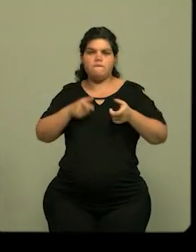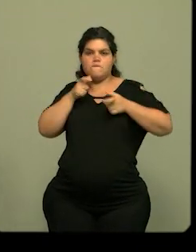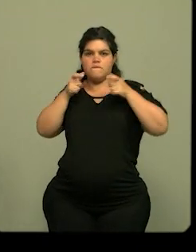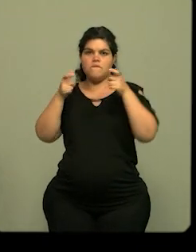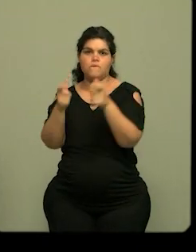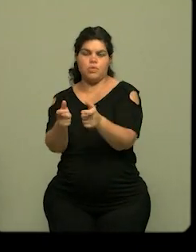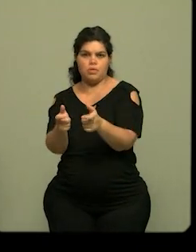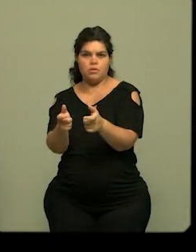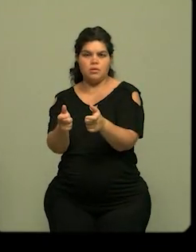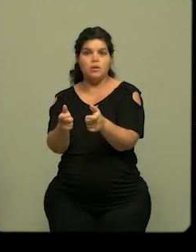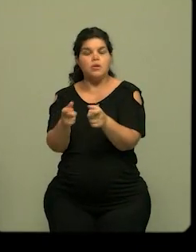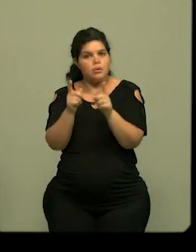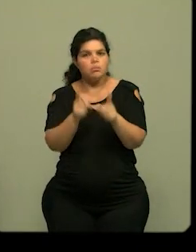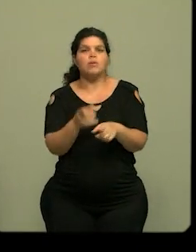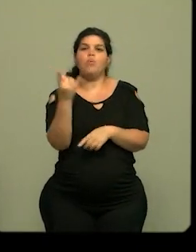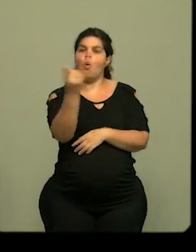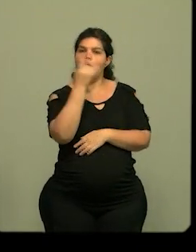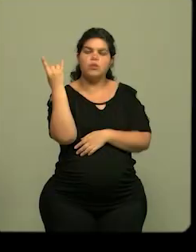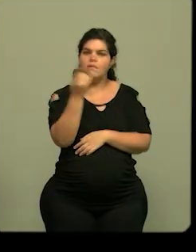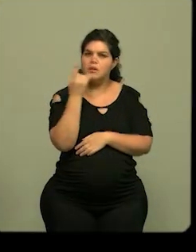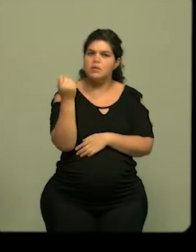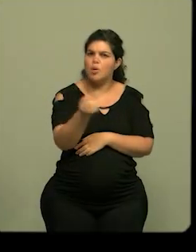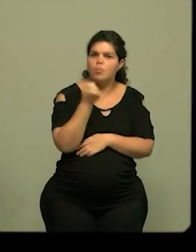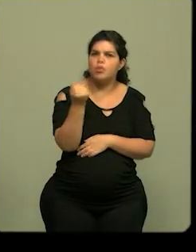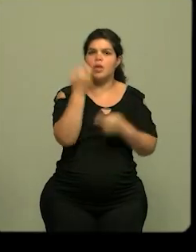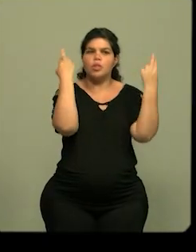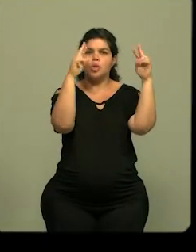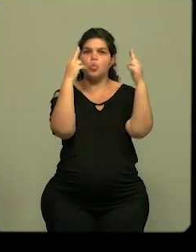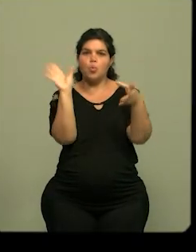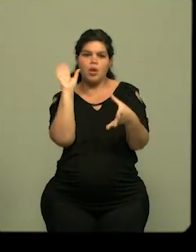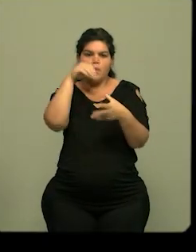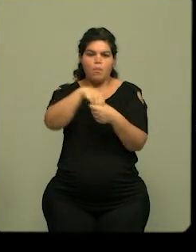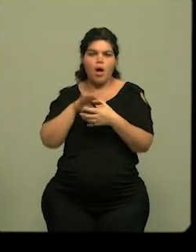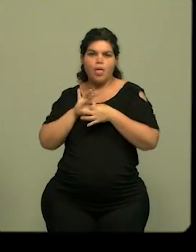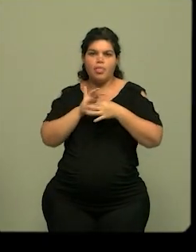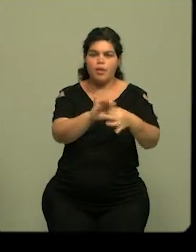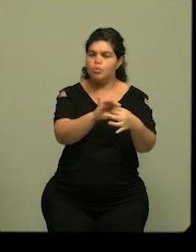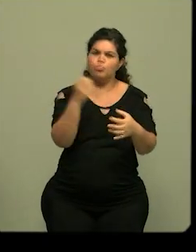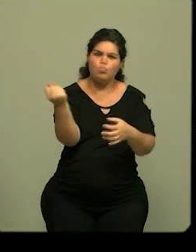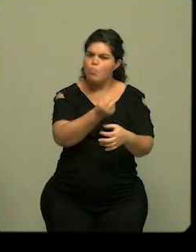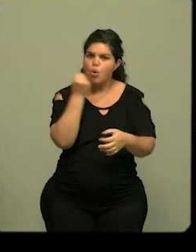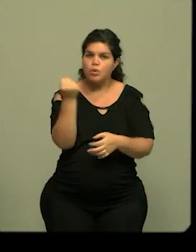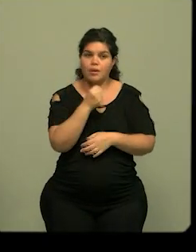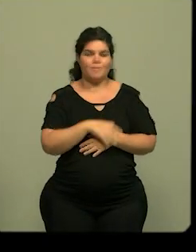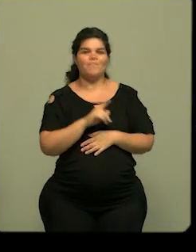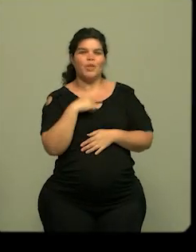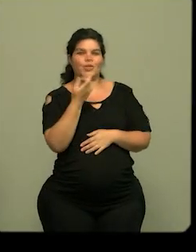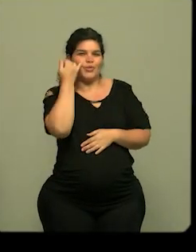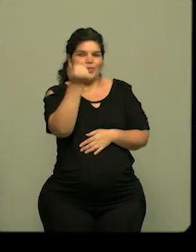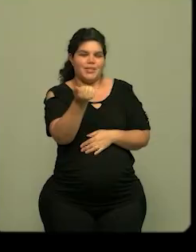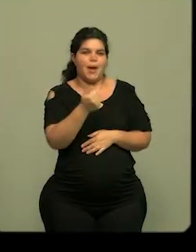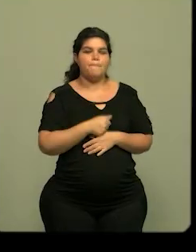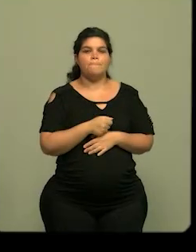se debía tener una carrera tan estratégica como es turismo. Nosotros, si bien tenemos un enfoque patrimonial,